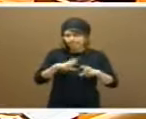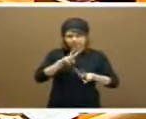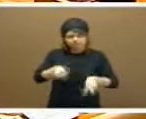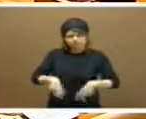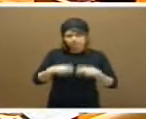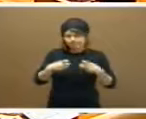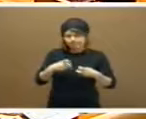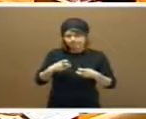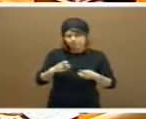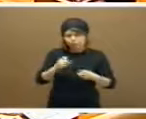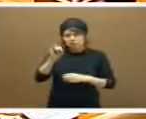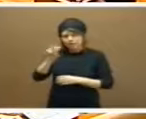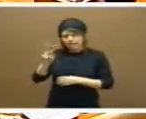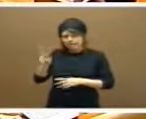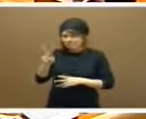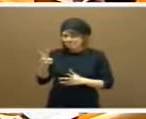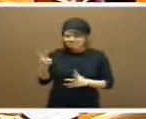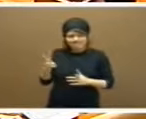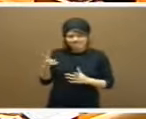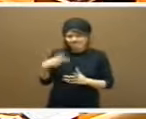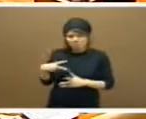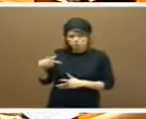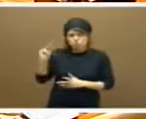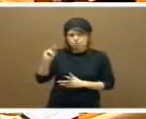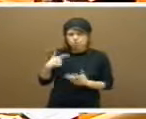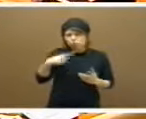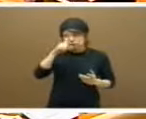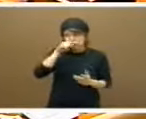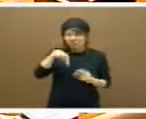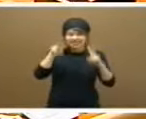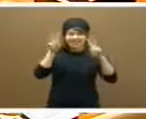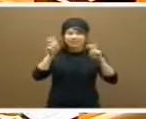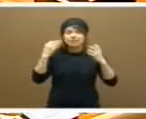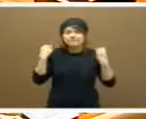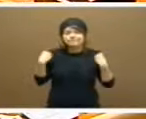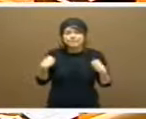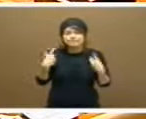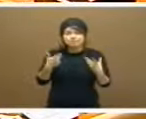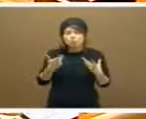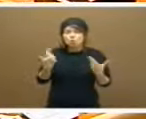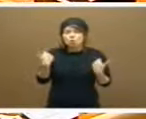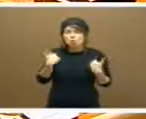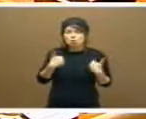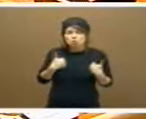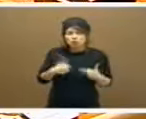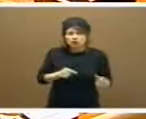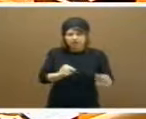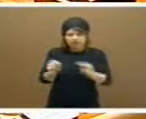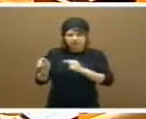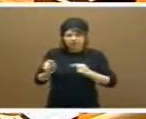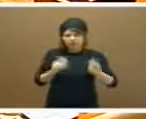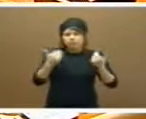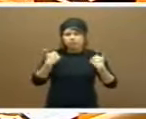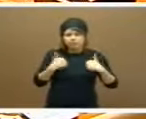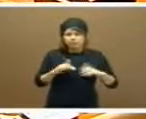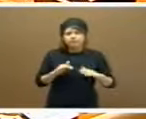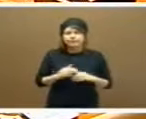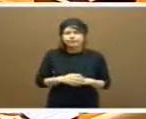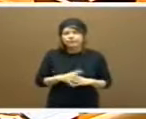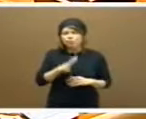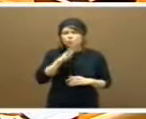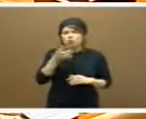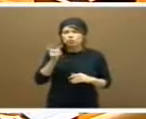el Grupo Parlamentario Izquierda Unida Verdesíes. Recuerdo que este tema ha sido ya objeto de debate